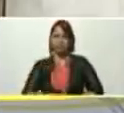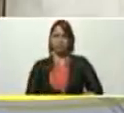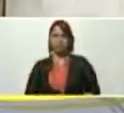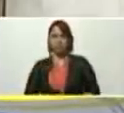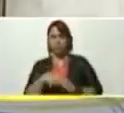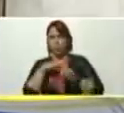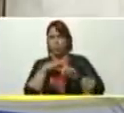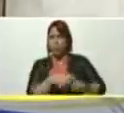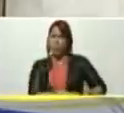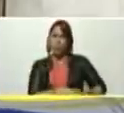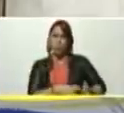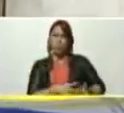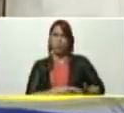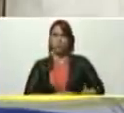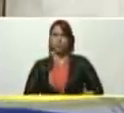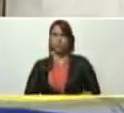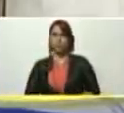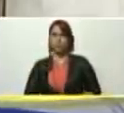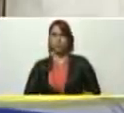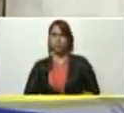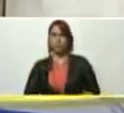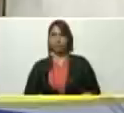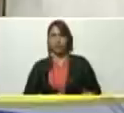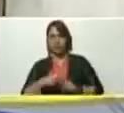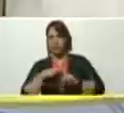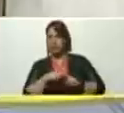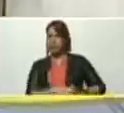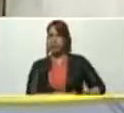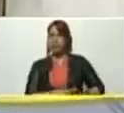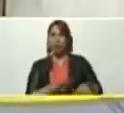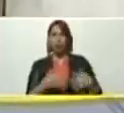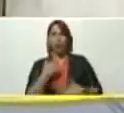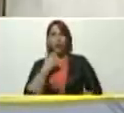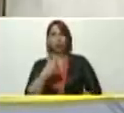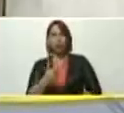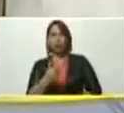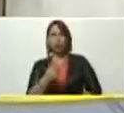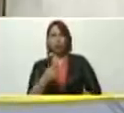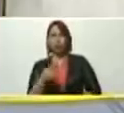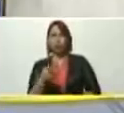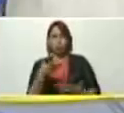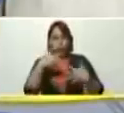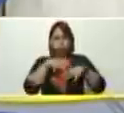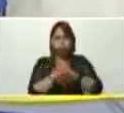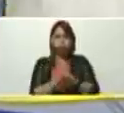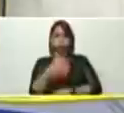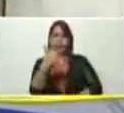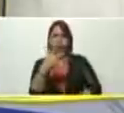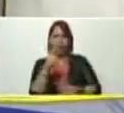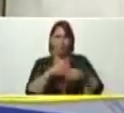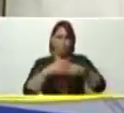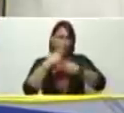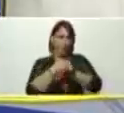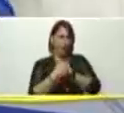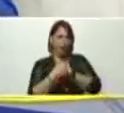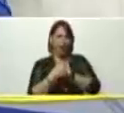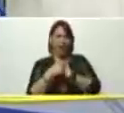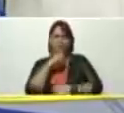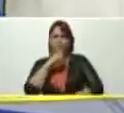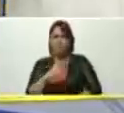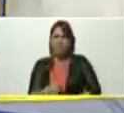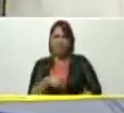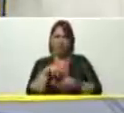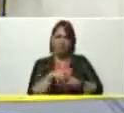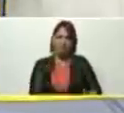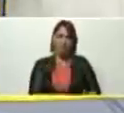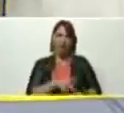mezquindad. El egoísmo. Cuando tú agarras esos tres componentes, la envidia, la mezquindad y el egoísmo, y se